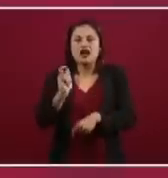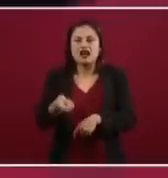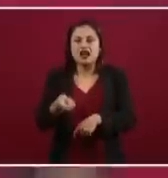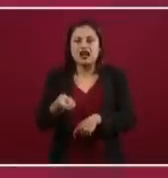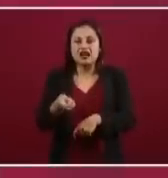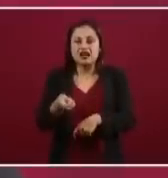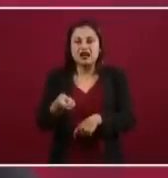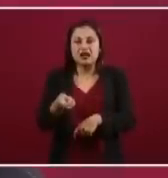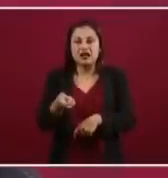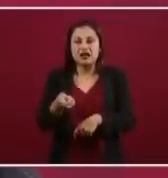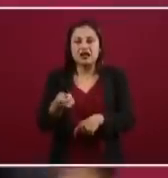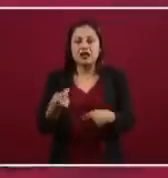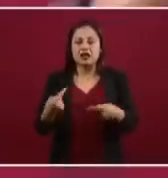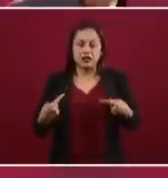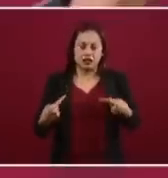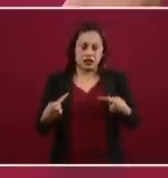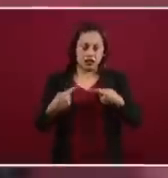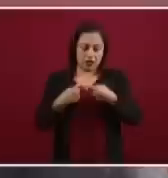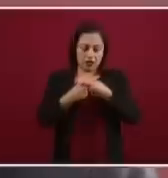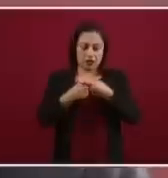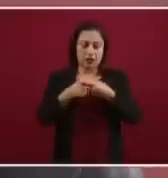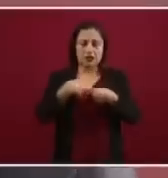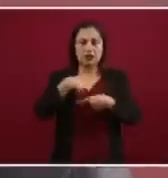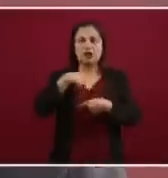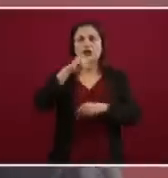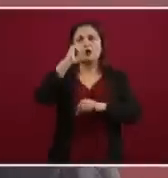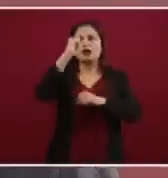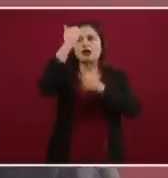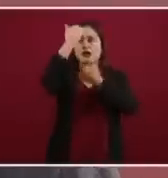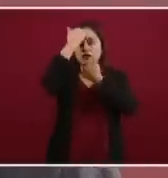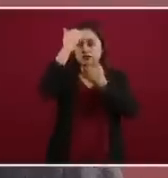nos tumba.